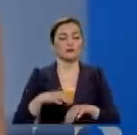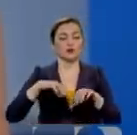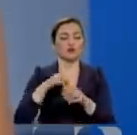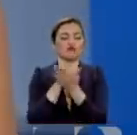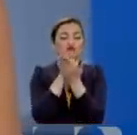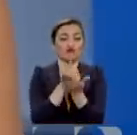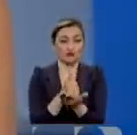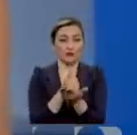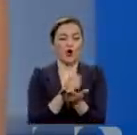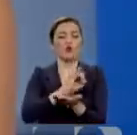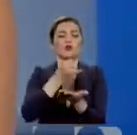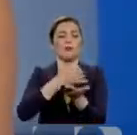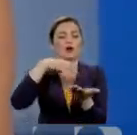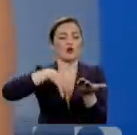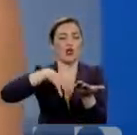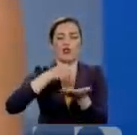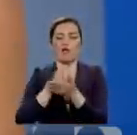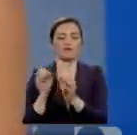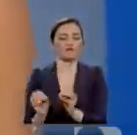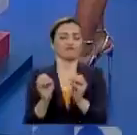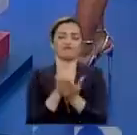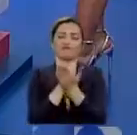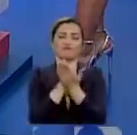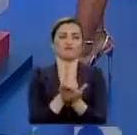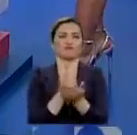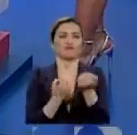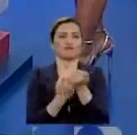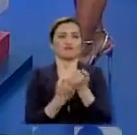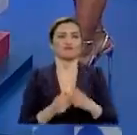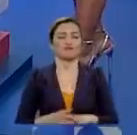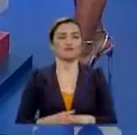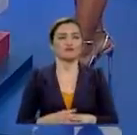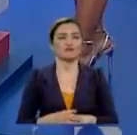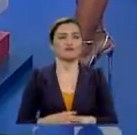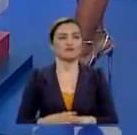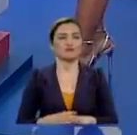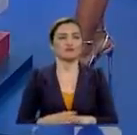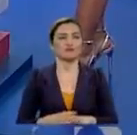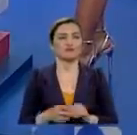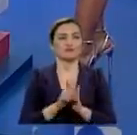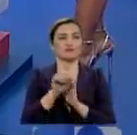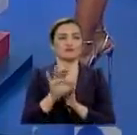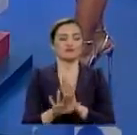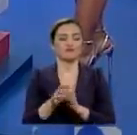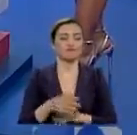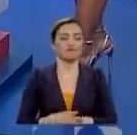ya se ha organizado, así que está en nuestras manos ayudar a este hombre. Fer, ¿y con qué más podemos aportar? Ya lo mencionaban,